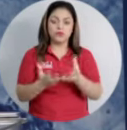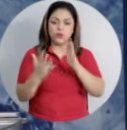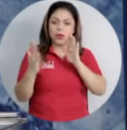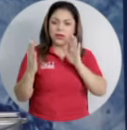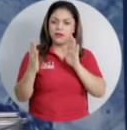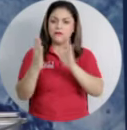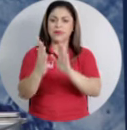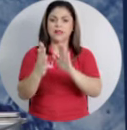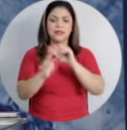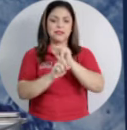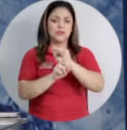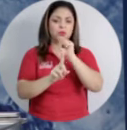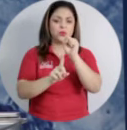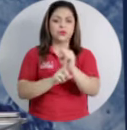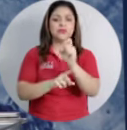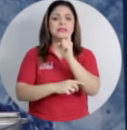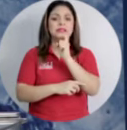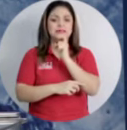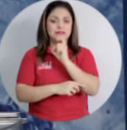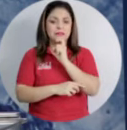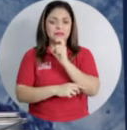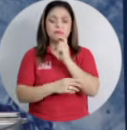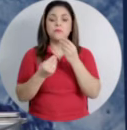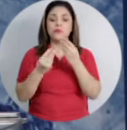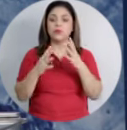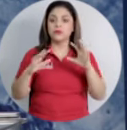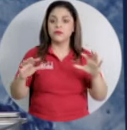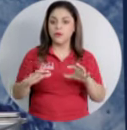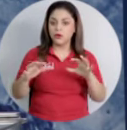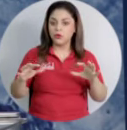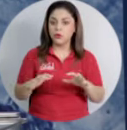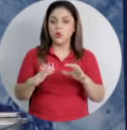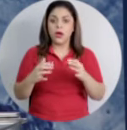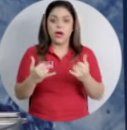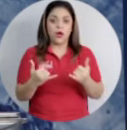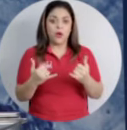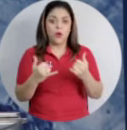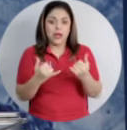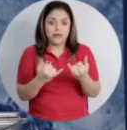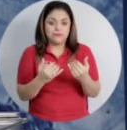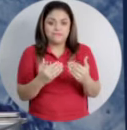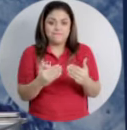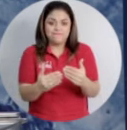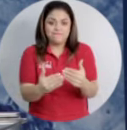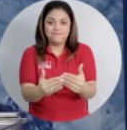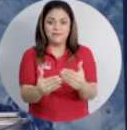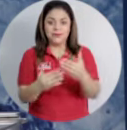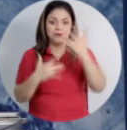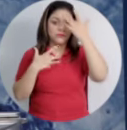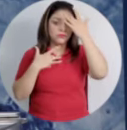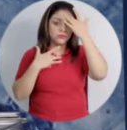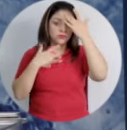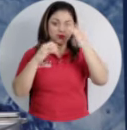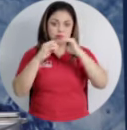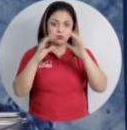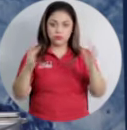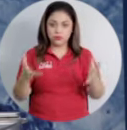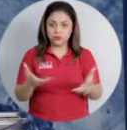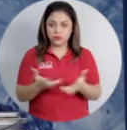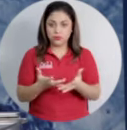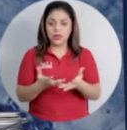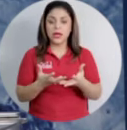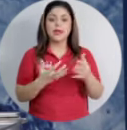difícil, multifactorial, ¿verdad? Venimos saliendo de una pandemia, estamos en una parte del mundo está